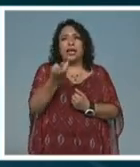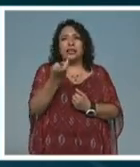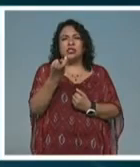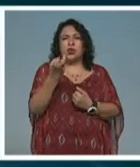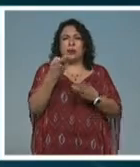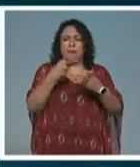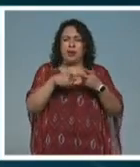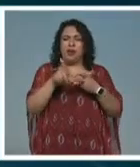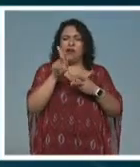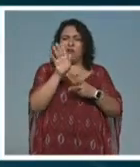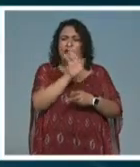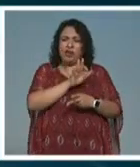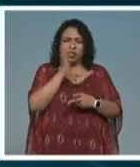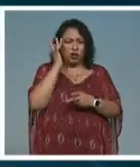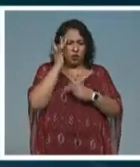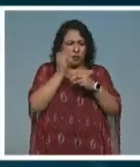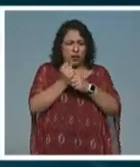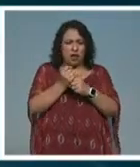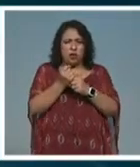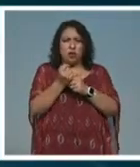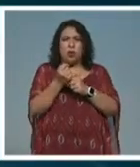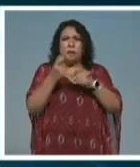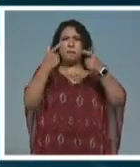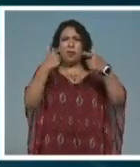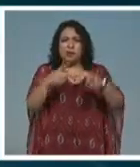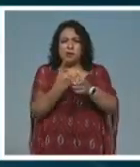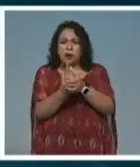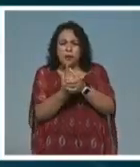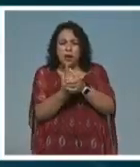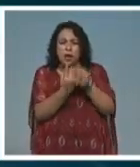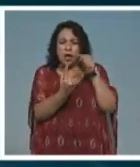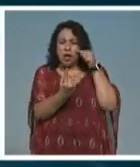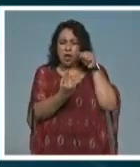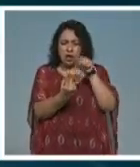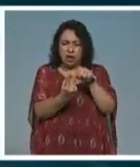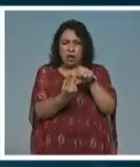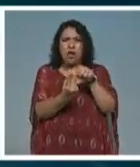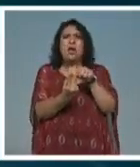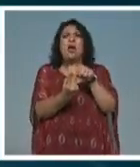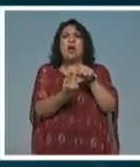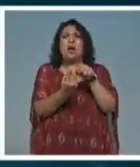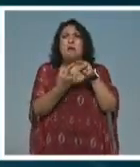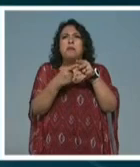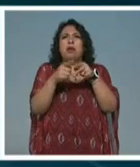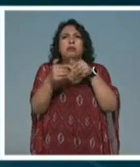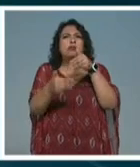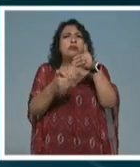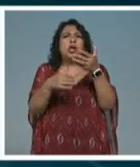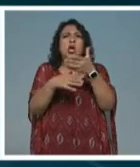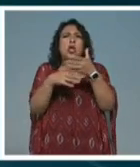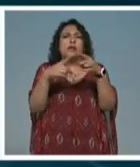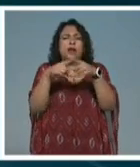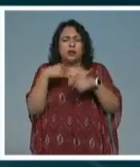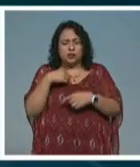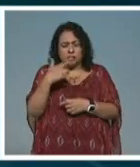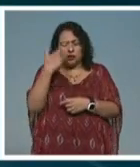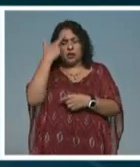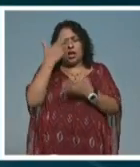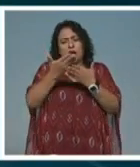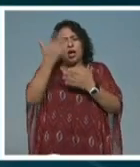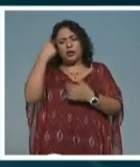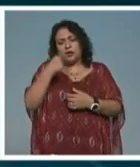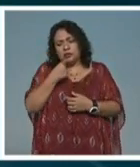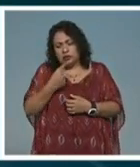feliz cumpleaños y de ver la velita en el pastel y eso, empiezan a salir cosas, ¿no? Vienen recuerdos de la